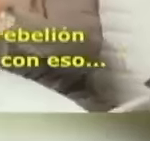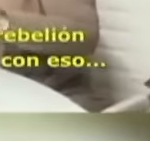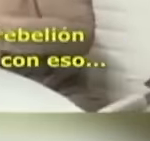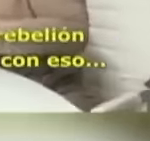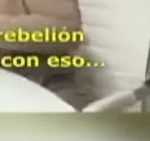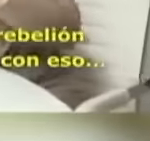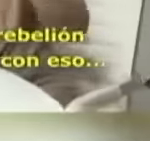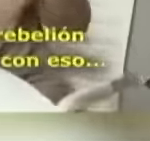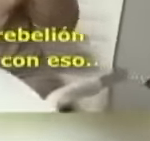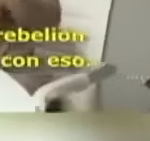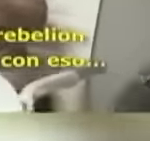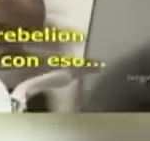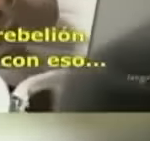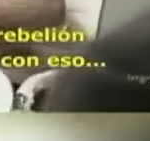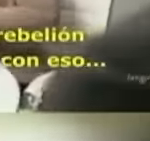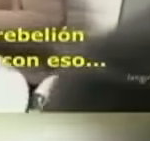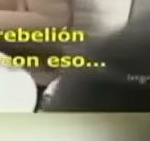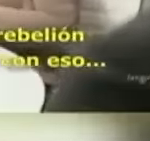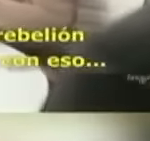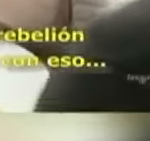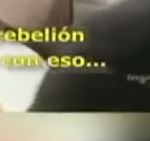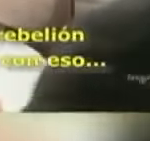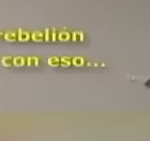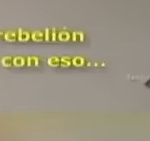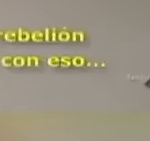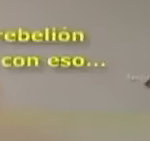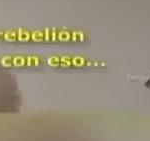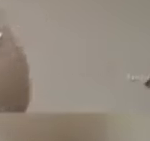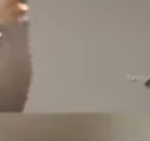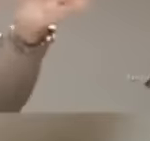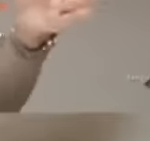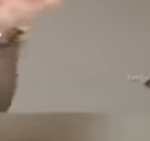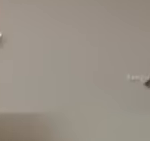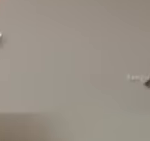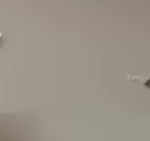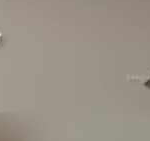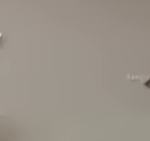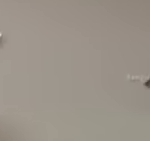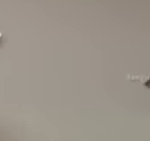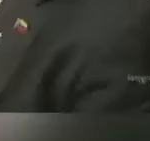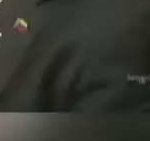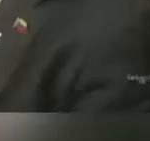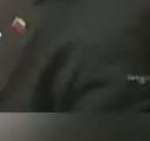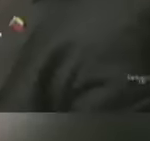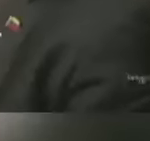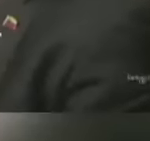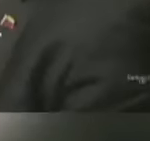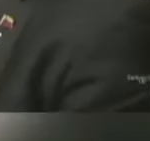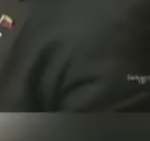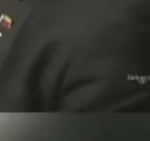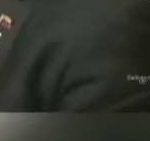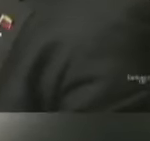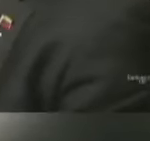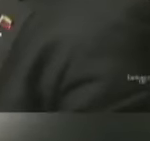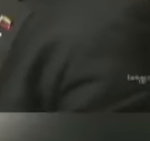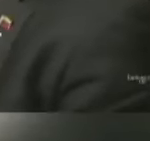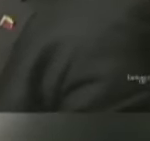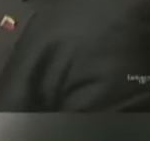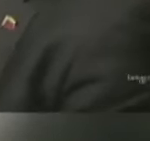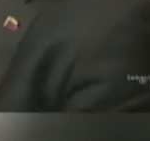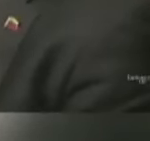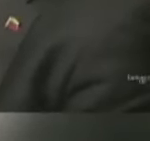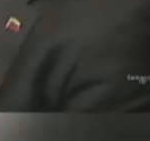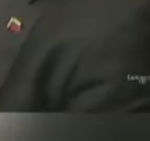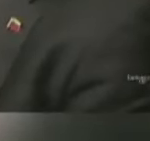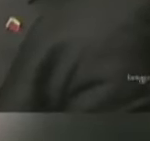rebelión civil, acompañada de la rebelión militar. Ese es el objetivo. Yo me quedo con eso. Es que la única manera de poder llevar adelante la